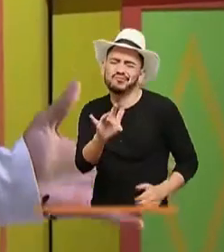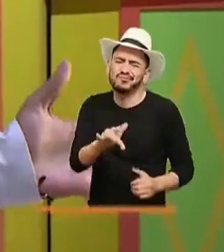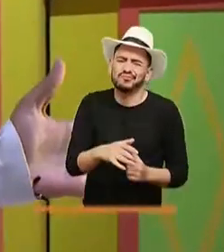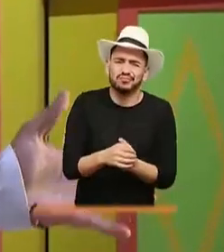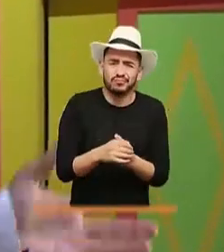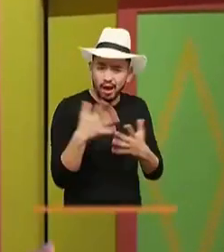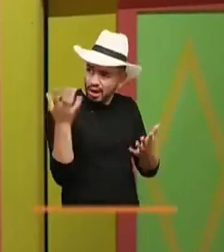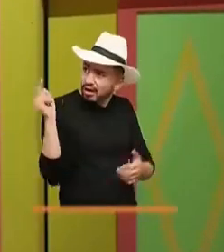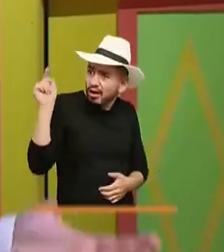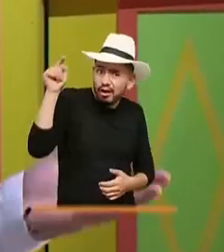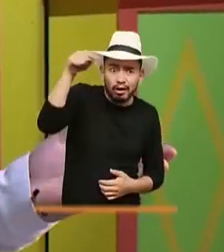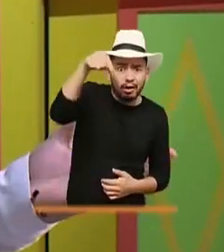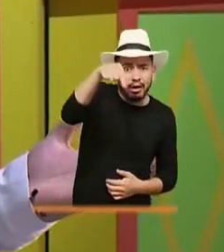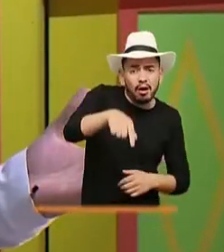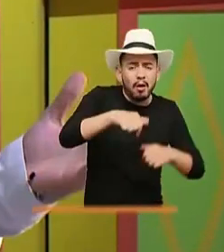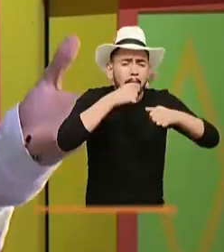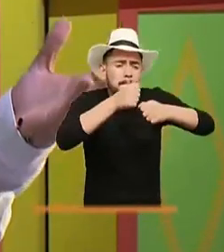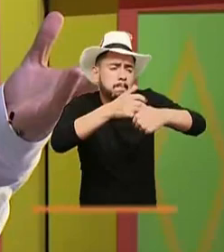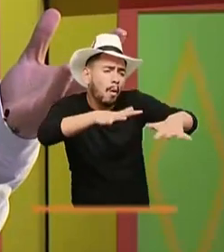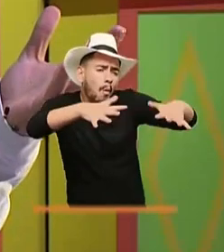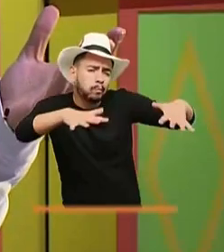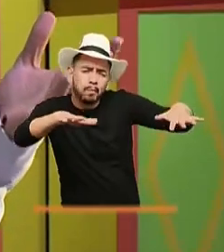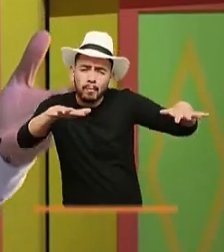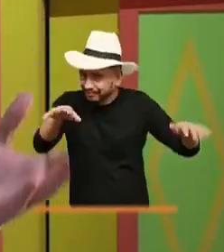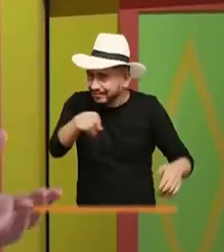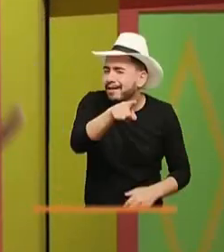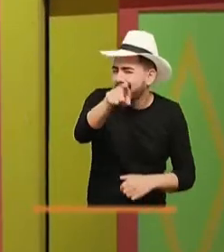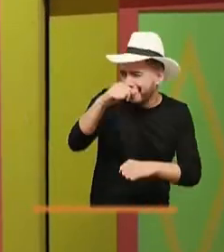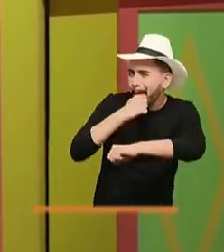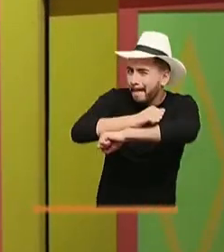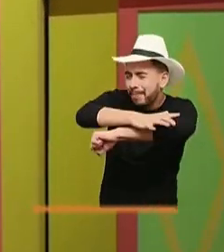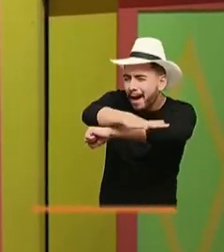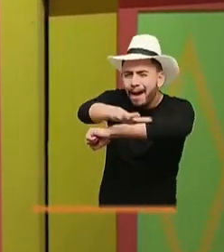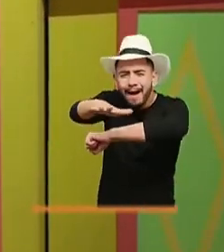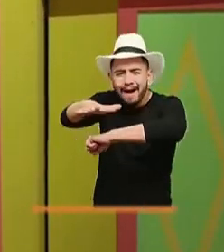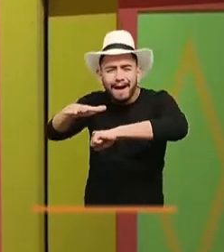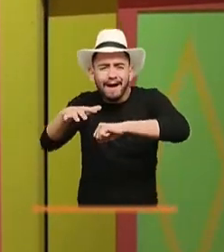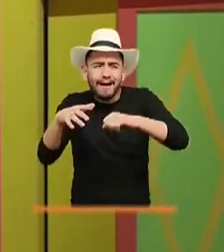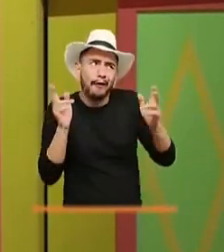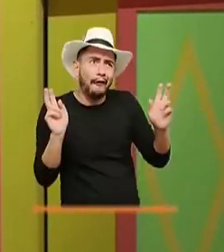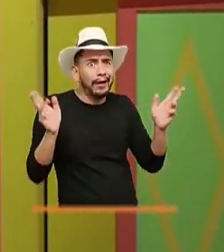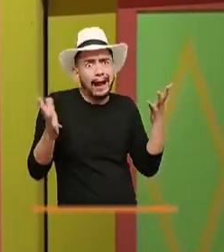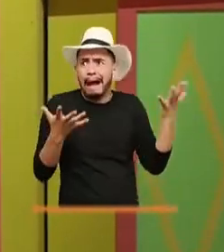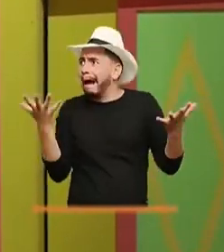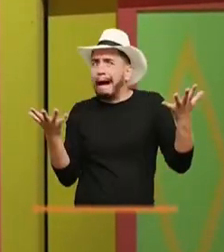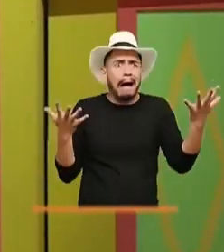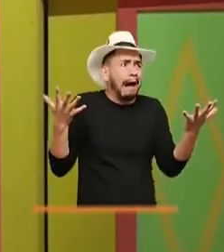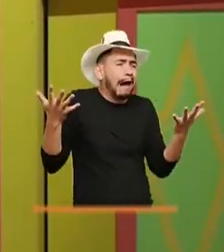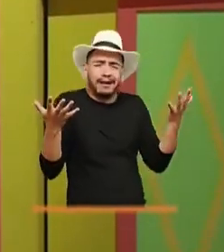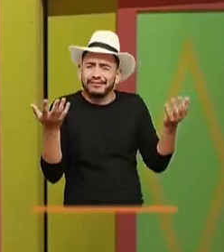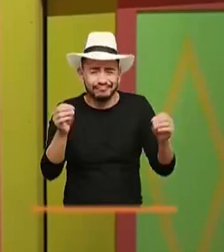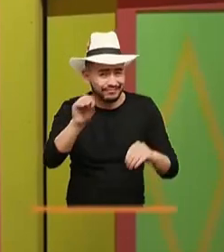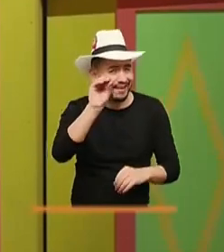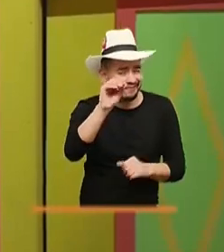el mar, espero que no se pause. Usted no es nada sin mí, si